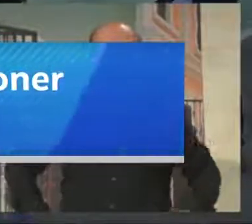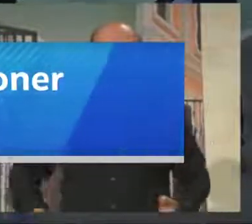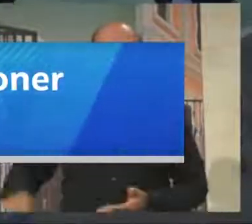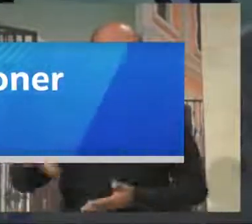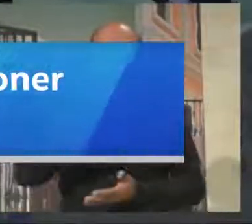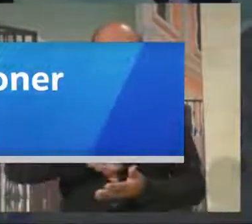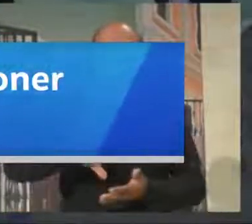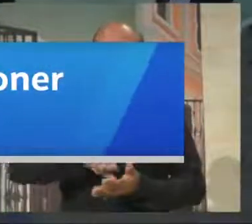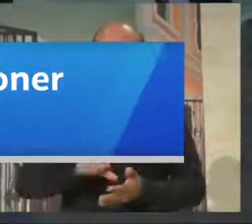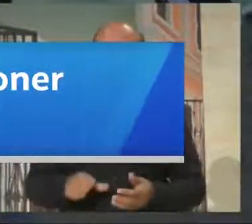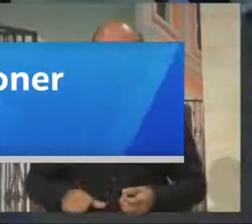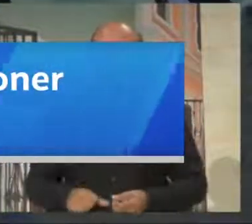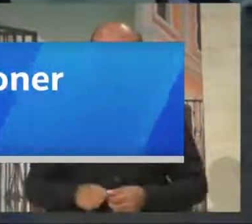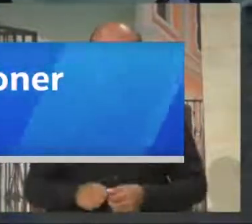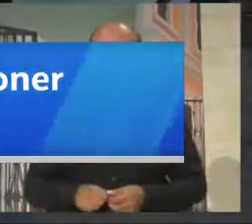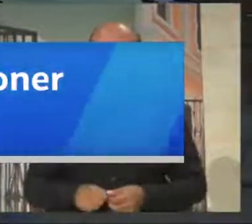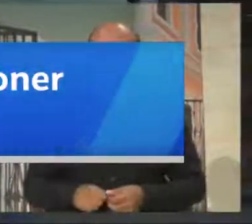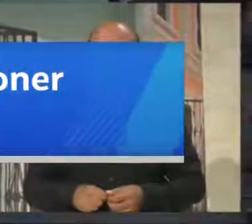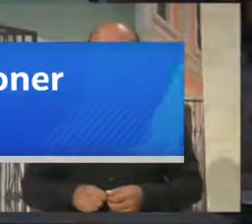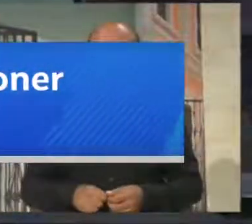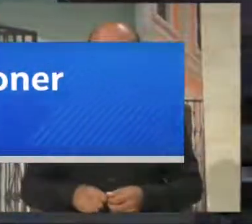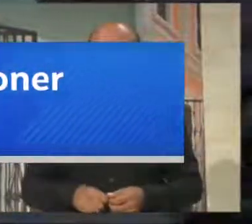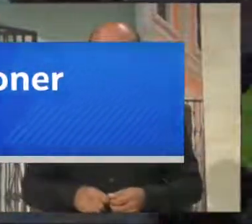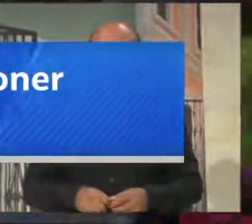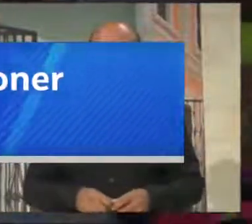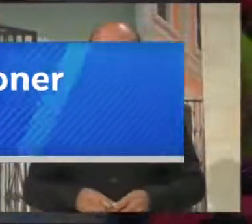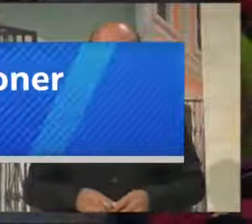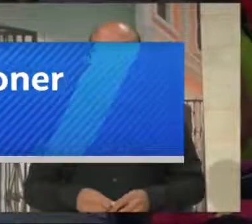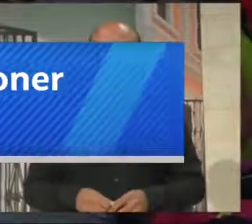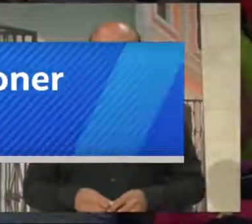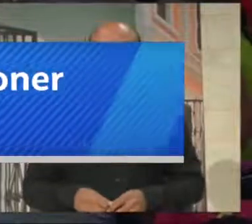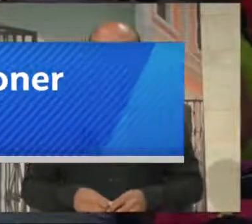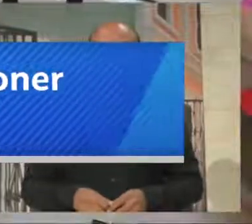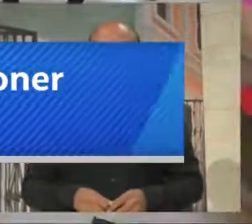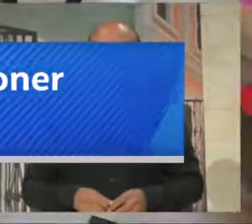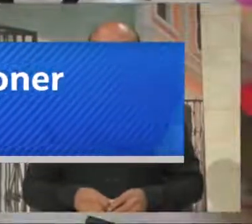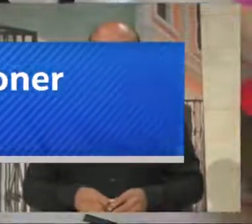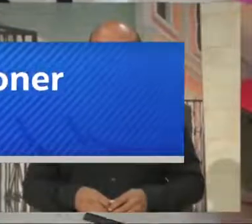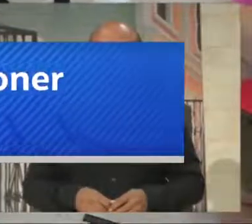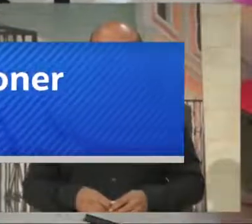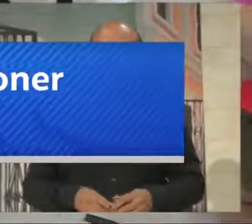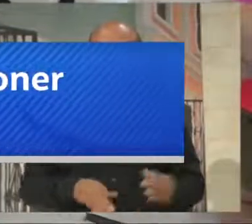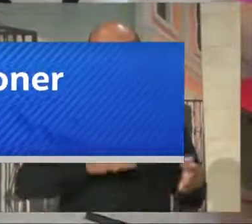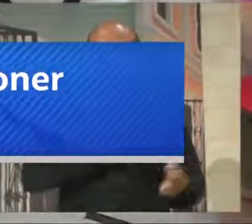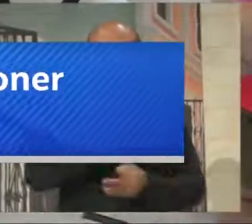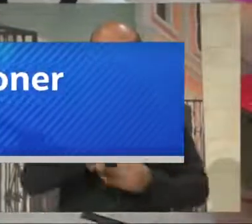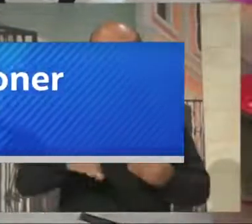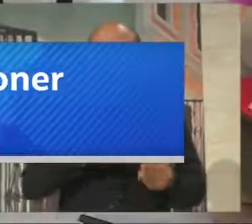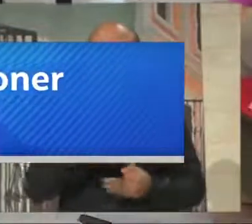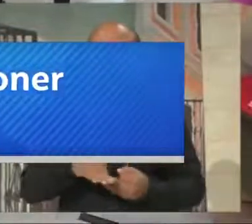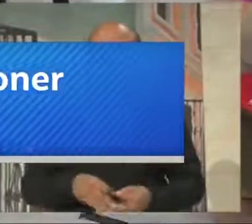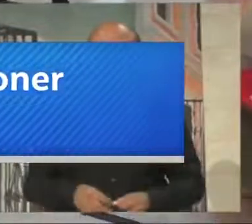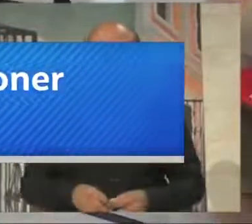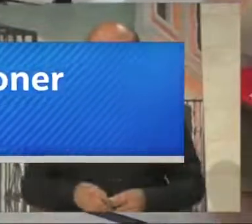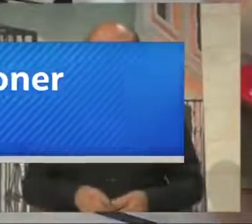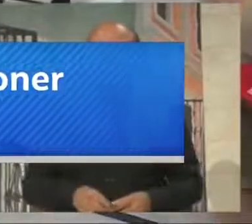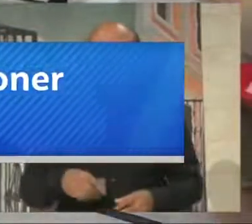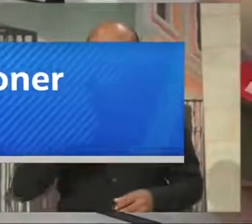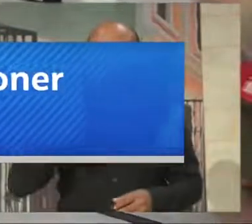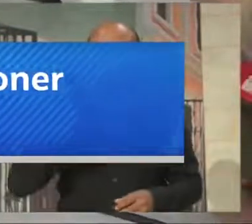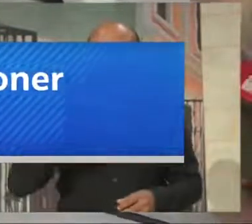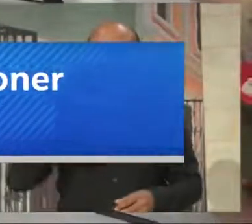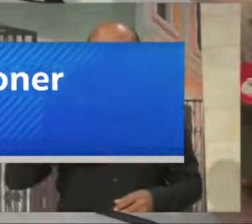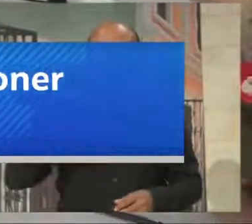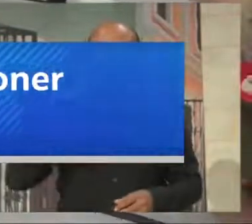quiero ir al podólogo, quiero ir a hacer ejercicio, quiero ir a bailar. ¿También dan todos esos servicios? Sí, y es gratuito, entonces llegan ellos y quiero